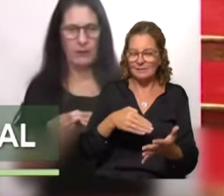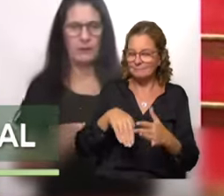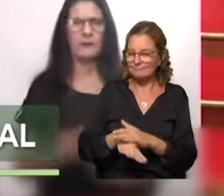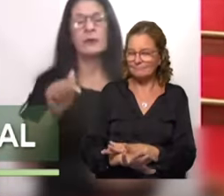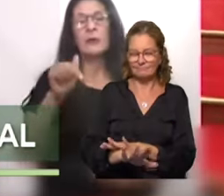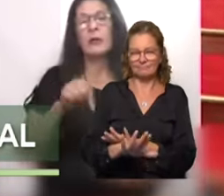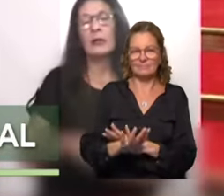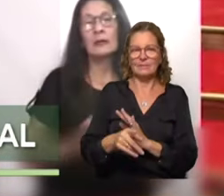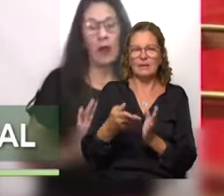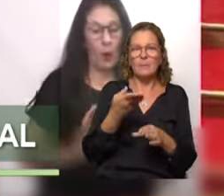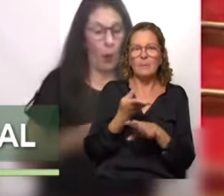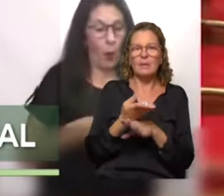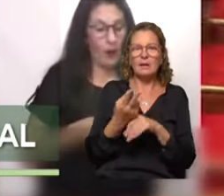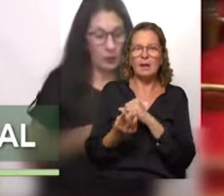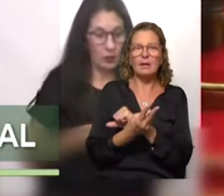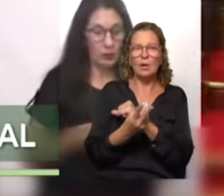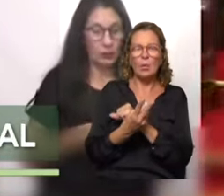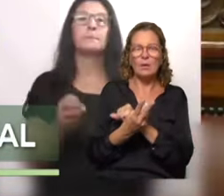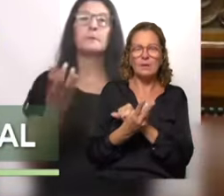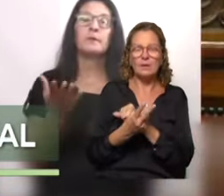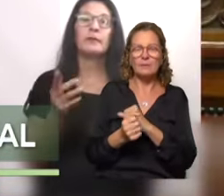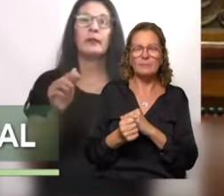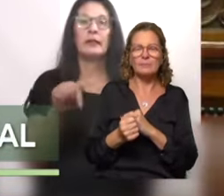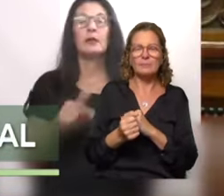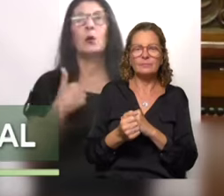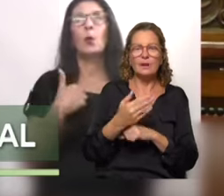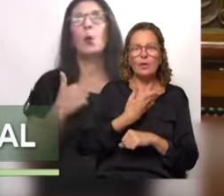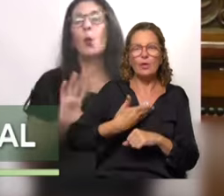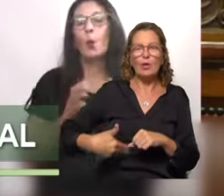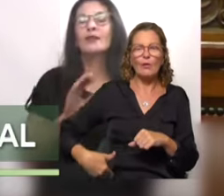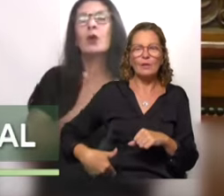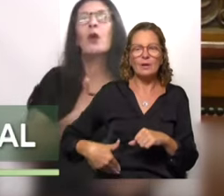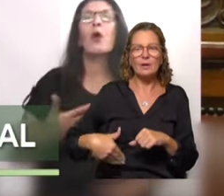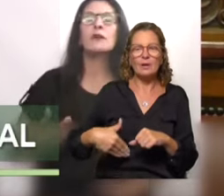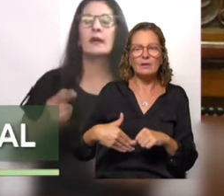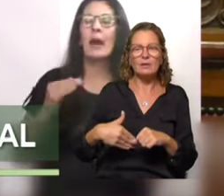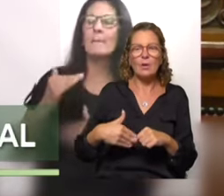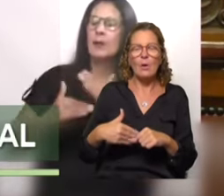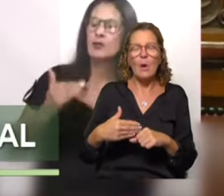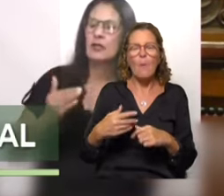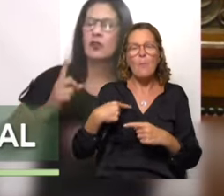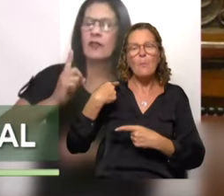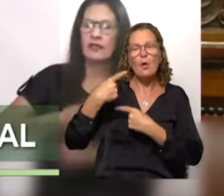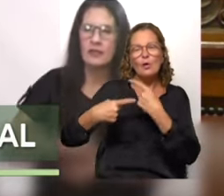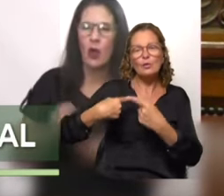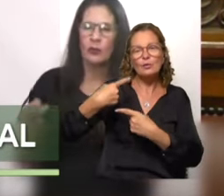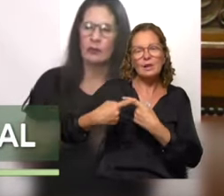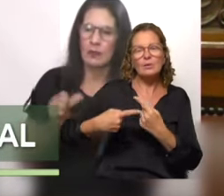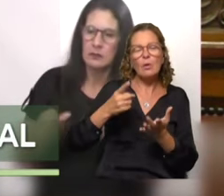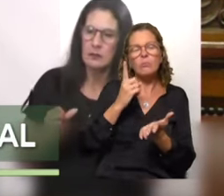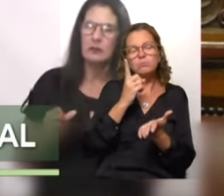dijo tras solicitar que se cuide la cohesión social. Nuestro gobierno, en el proceso de decisión, en la ejecución